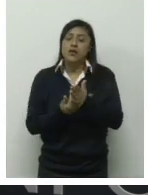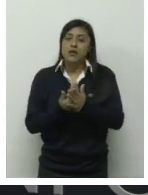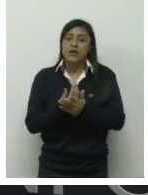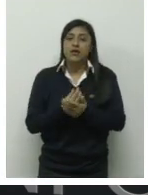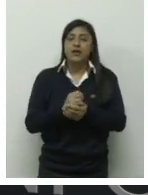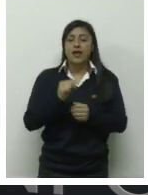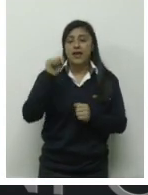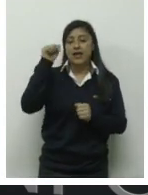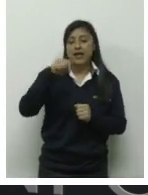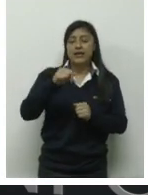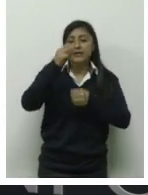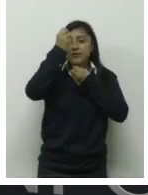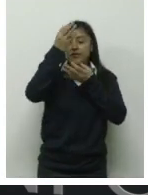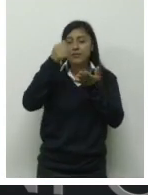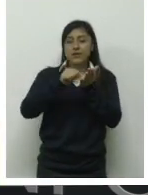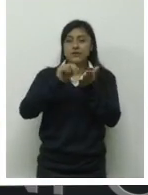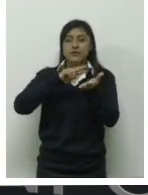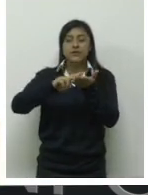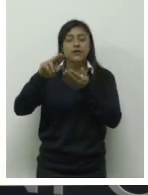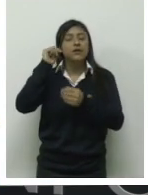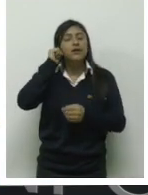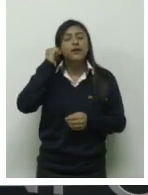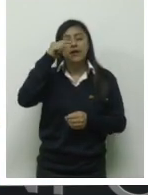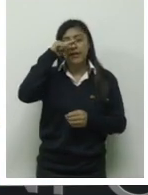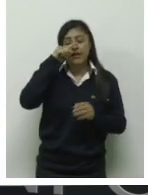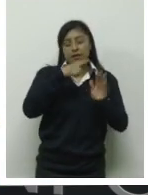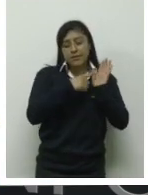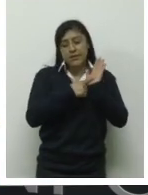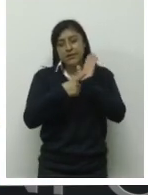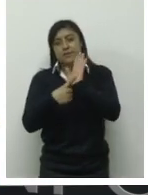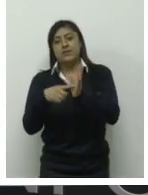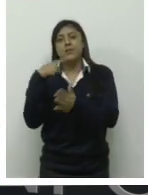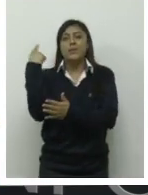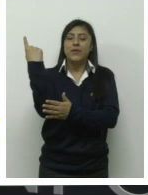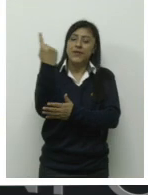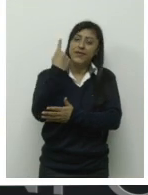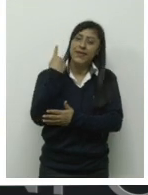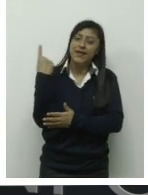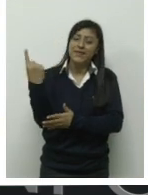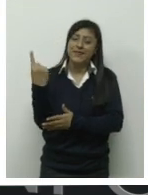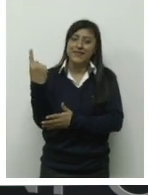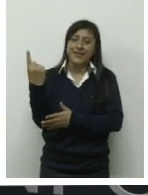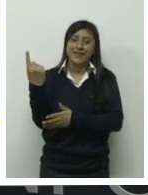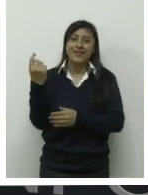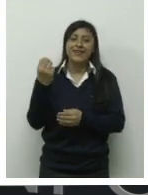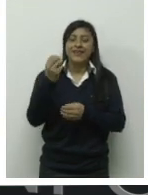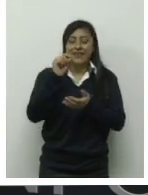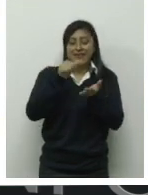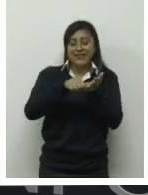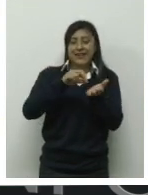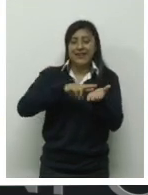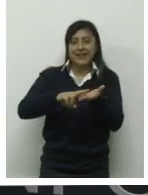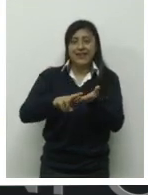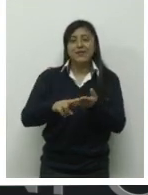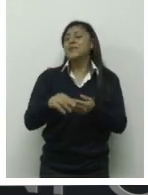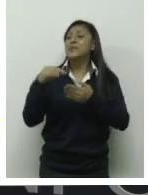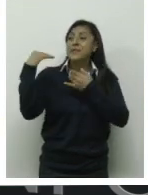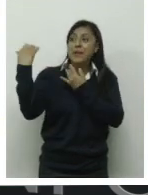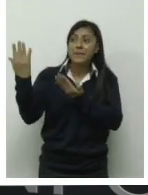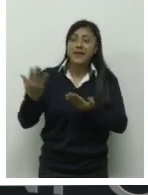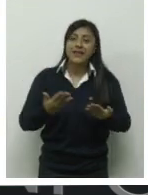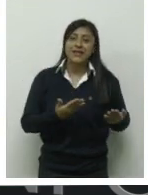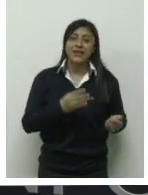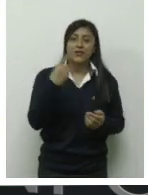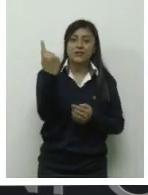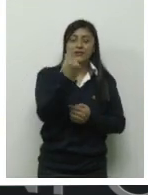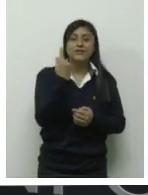encontrarnos nuevamente a través de este espacio en el que le presentamos lo más relevante del acontecer y acciones del Registro Nacional de las